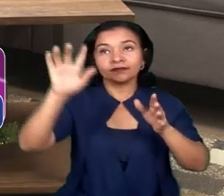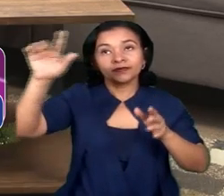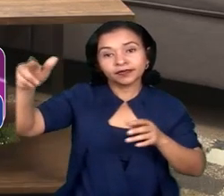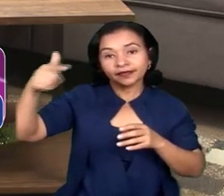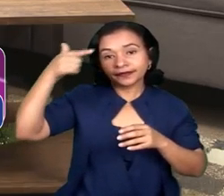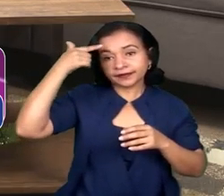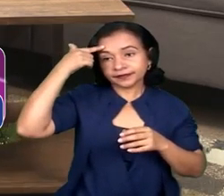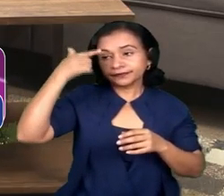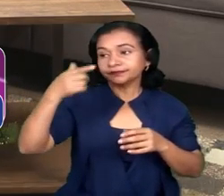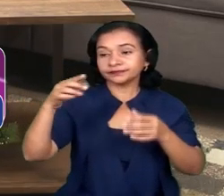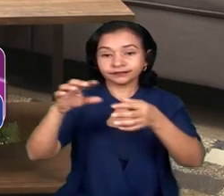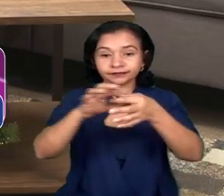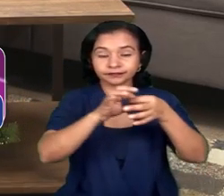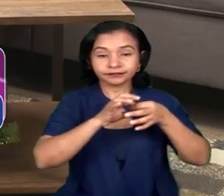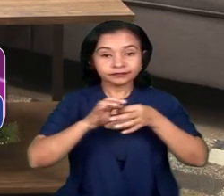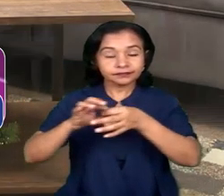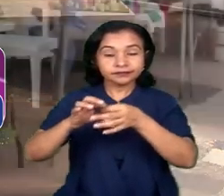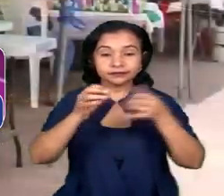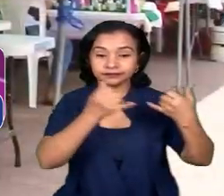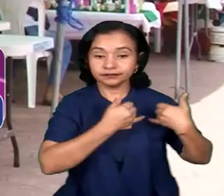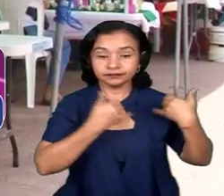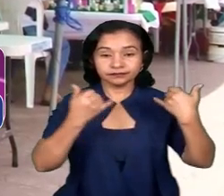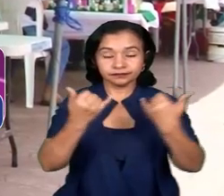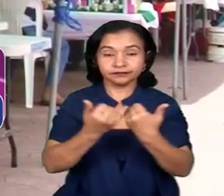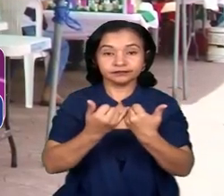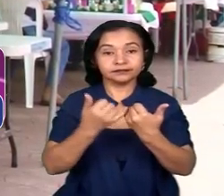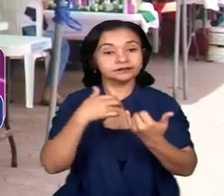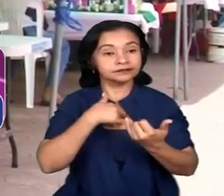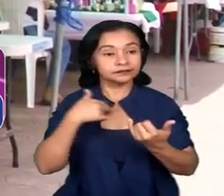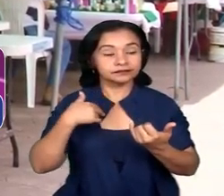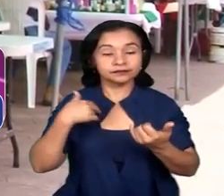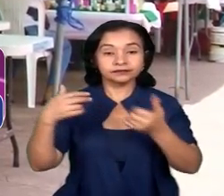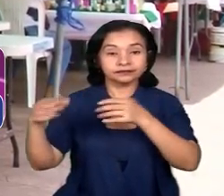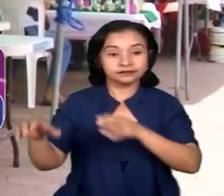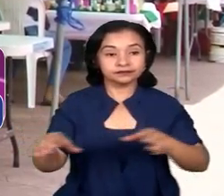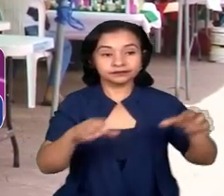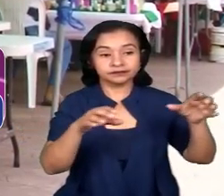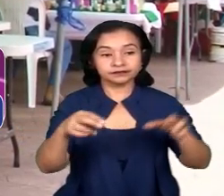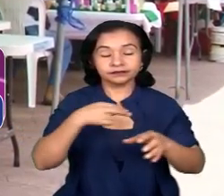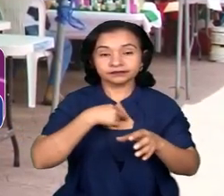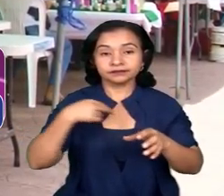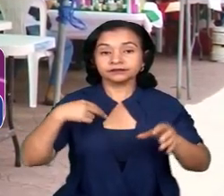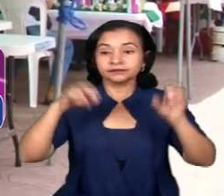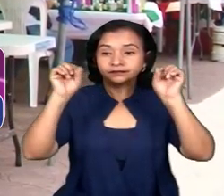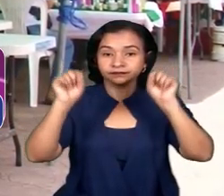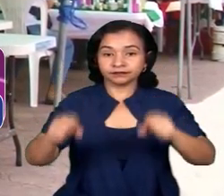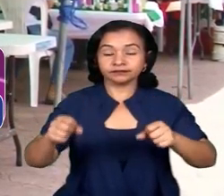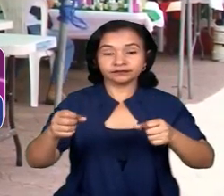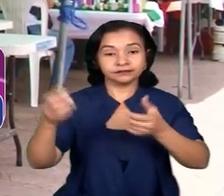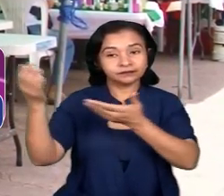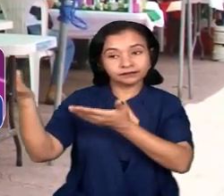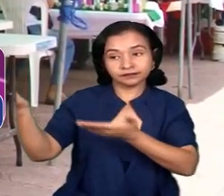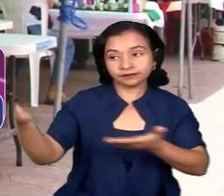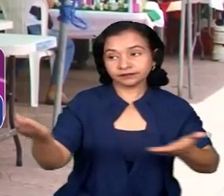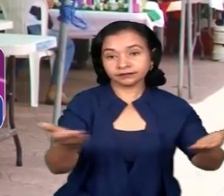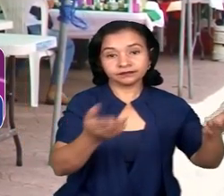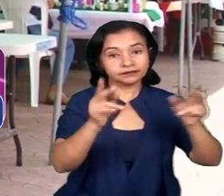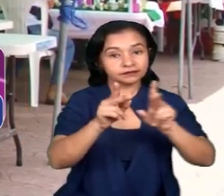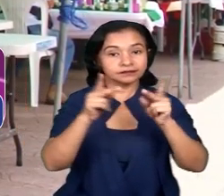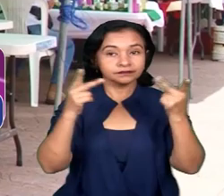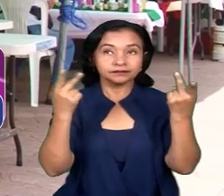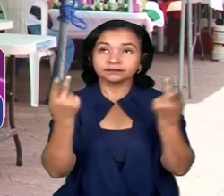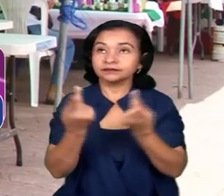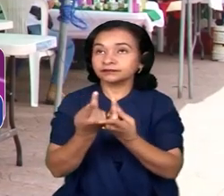gobierno, articulado con todas las instituciones, estamos activados todos para poder darle la bienvenida a la población, y